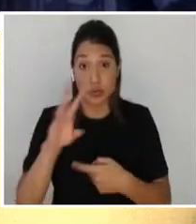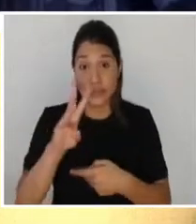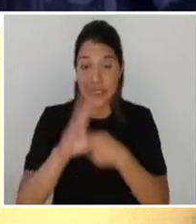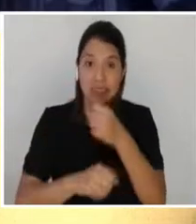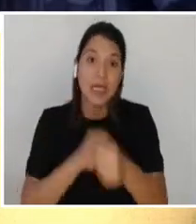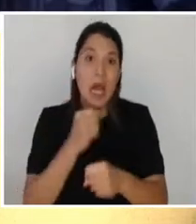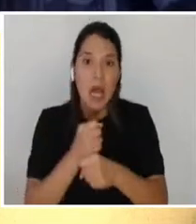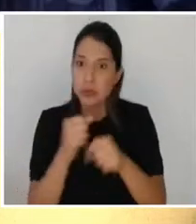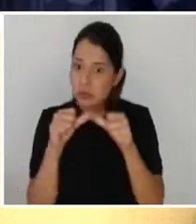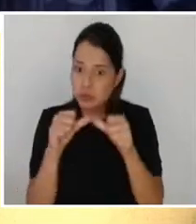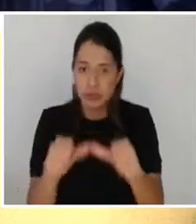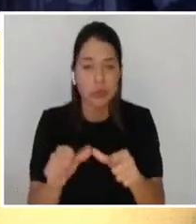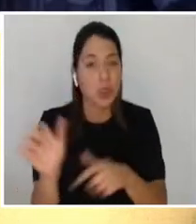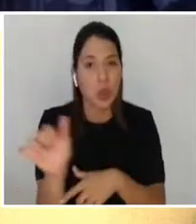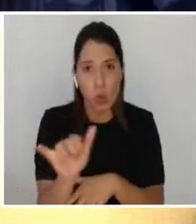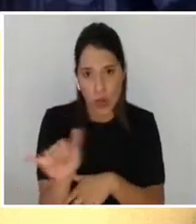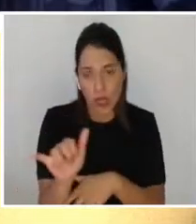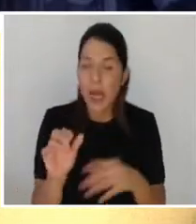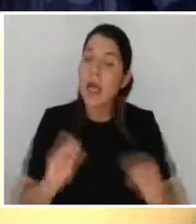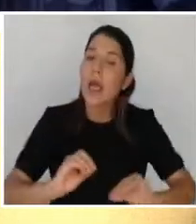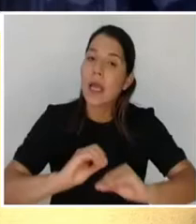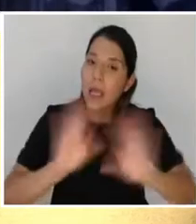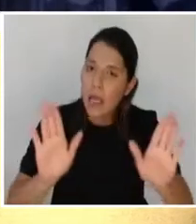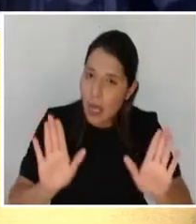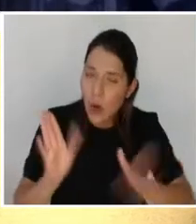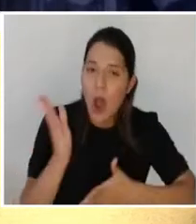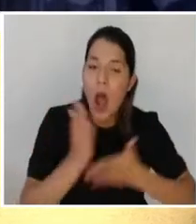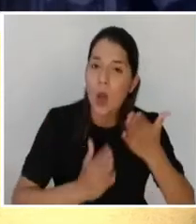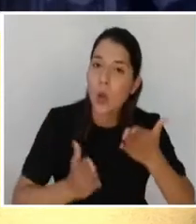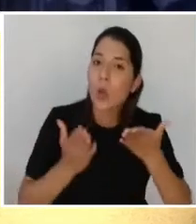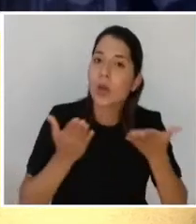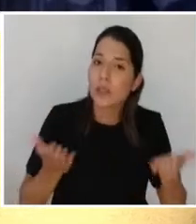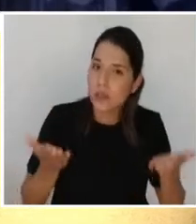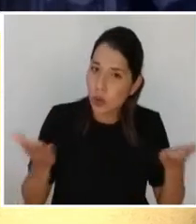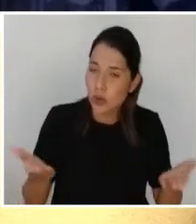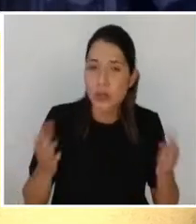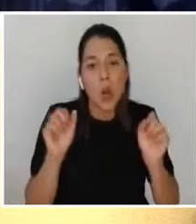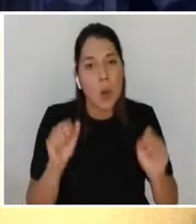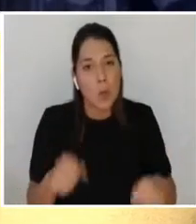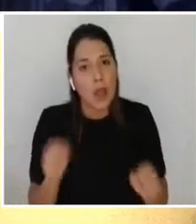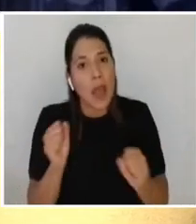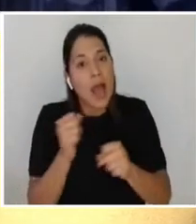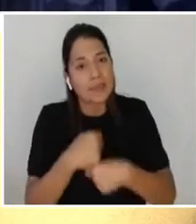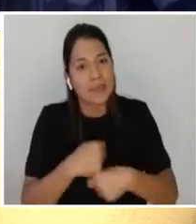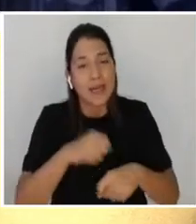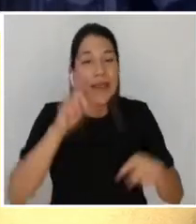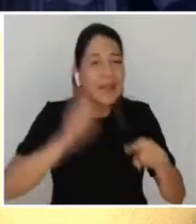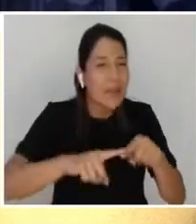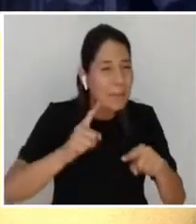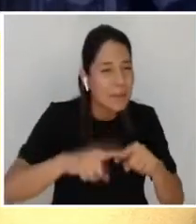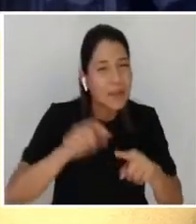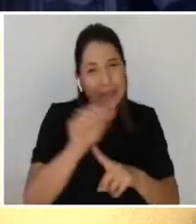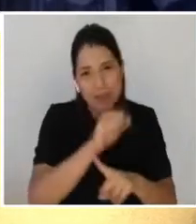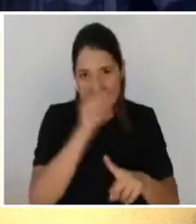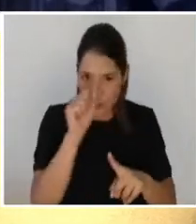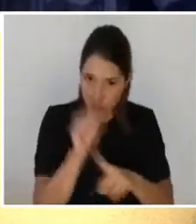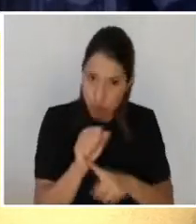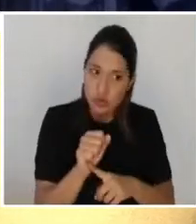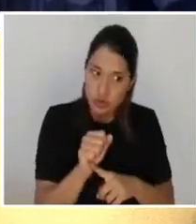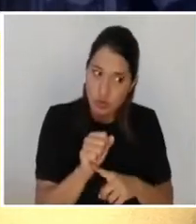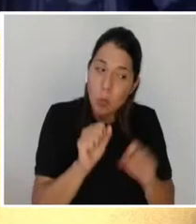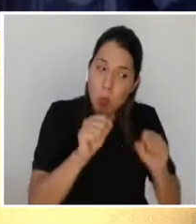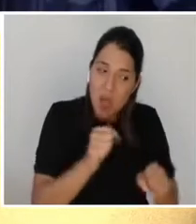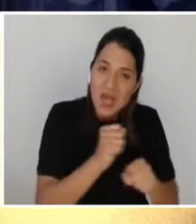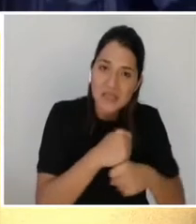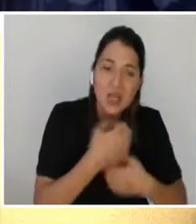igual. Claramente, hay cosas que uno lo puede hacer dependiendo de la situación de gratis, ¿verdad? Si eso